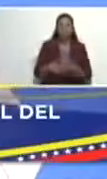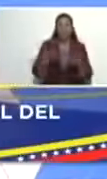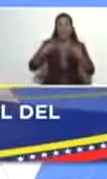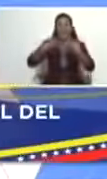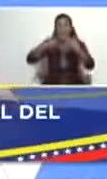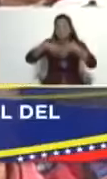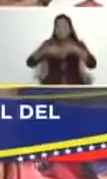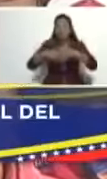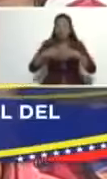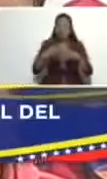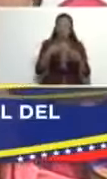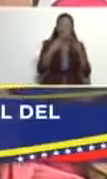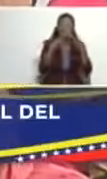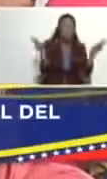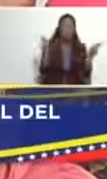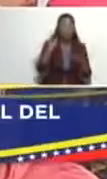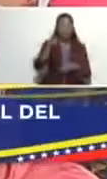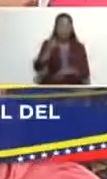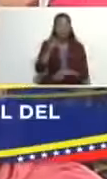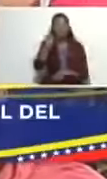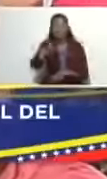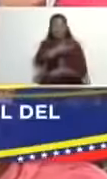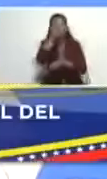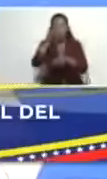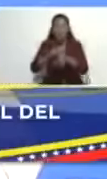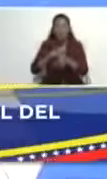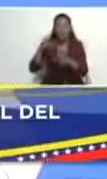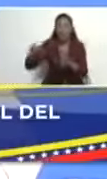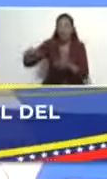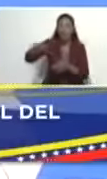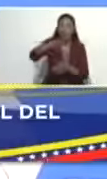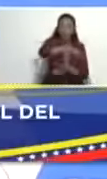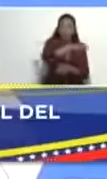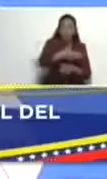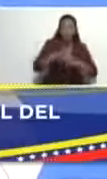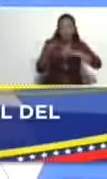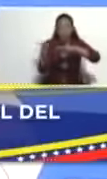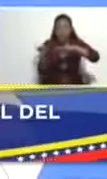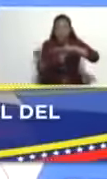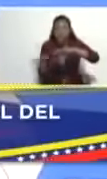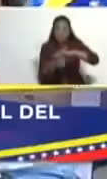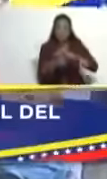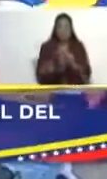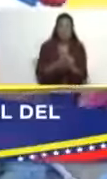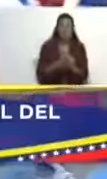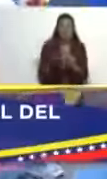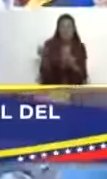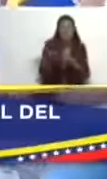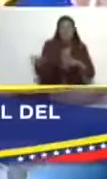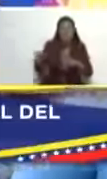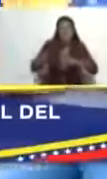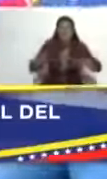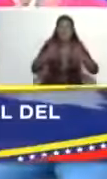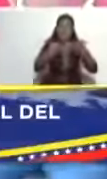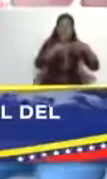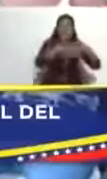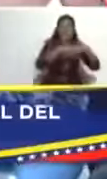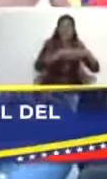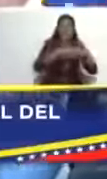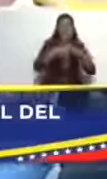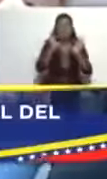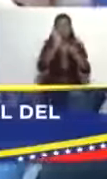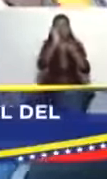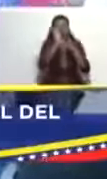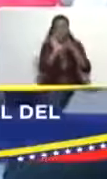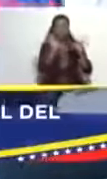empleados y trabajadores públicos, nacionales, regionales, municipales, empresas